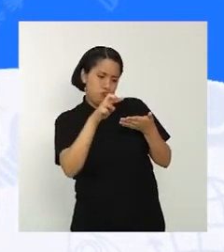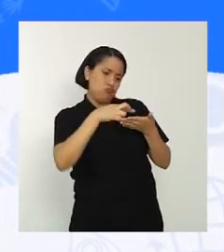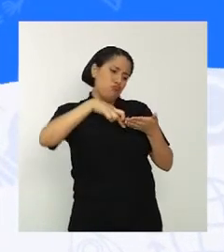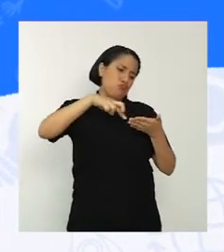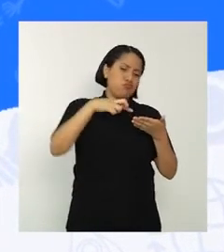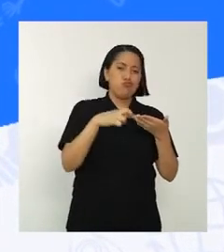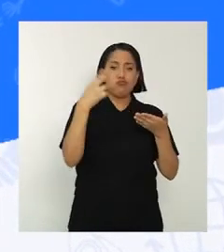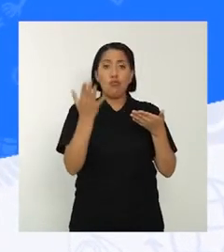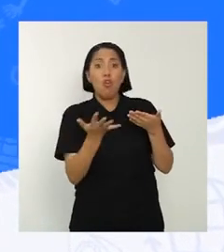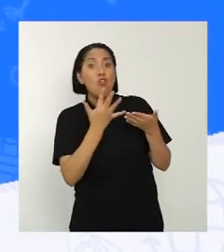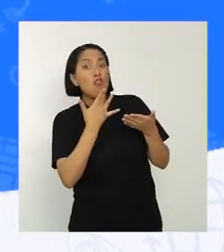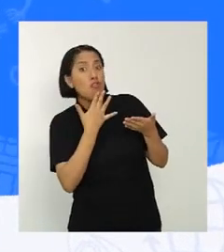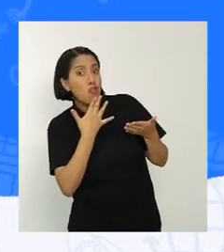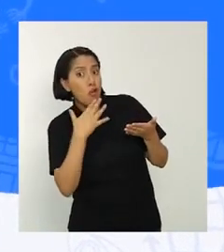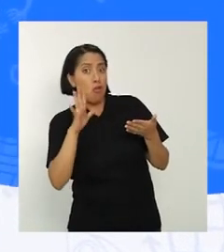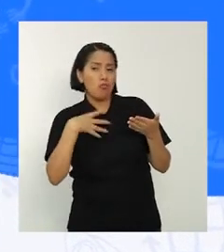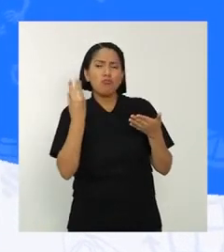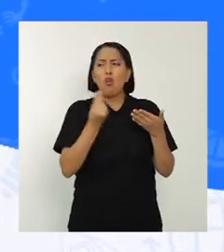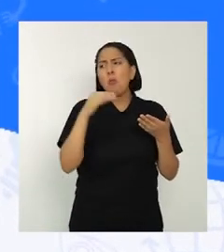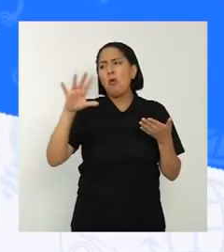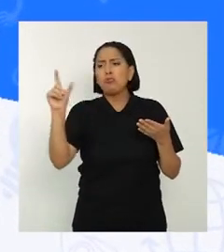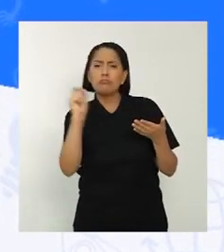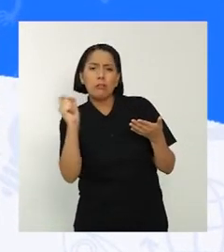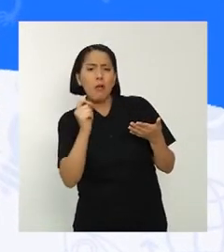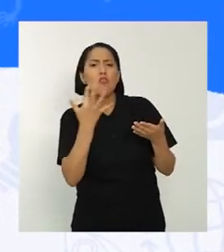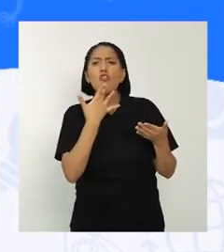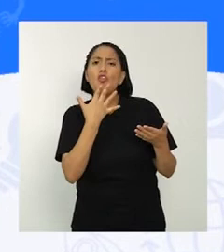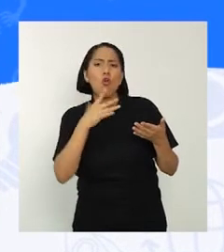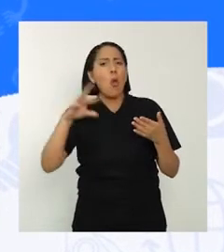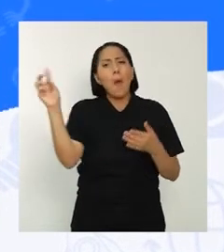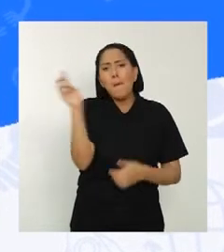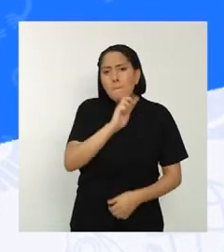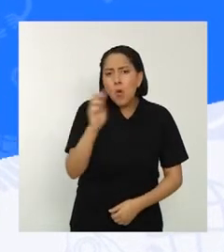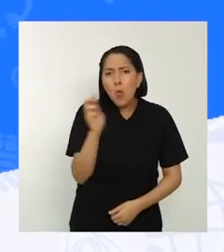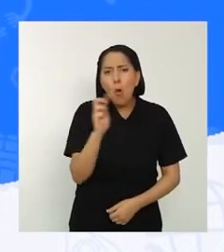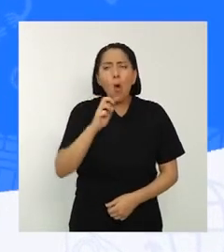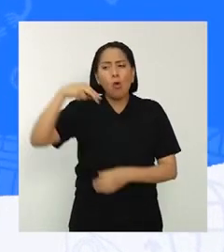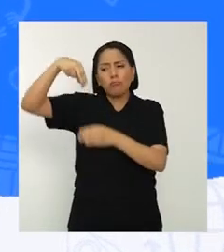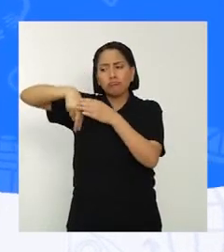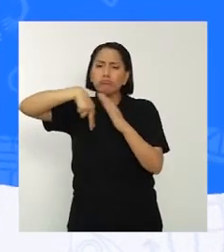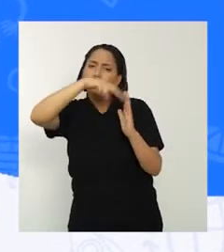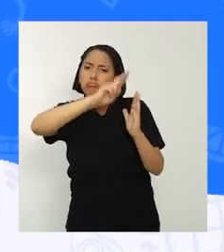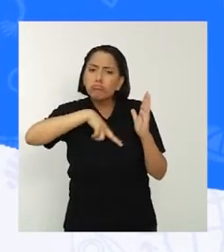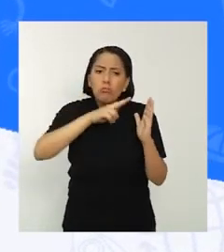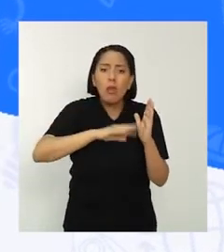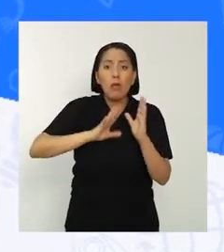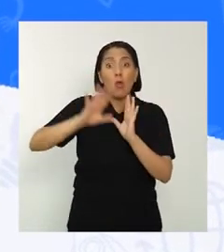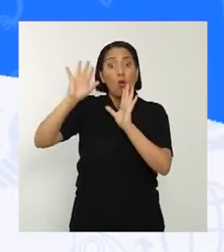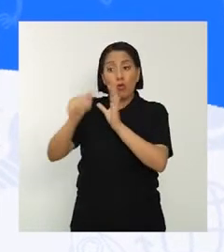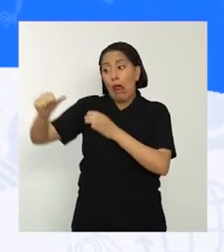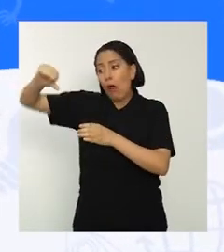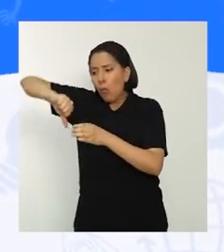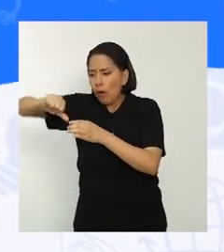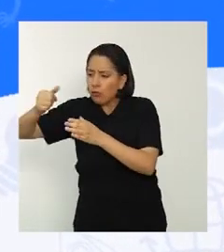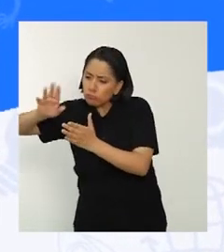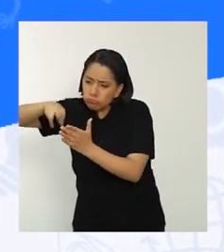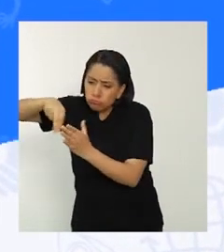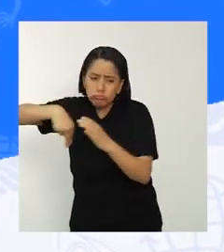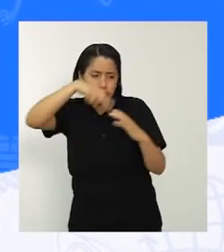color. Podemos usar lápices de color, plumones, acuarelas o témperas, teniendo